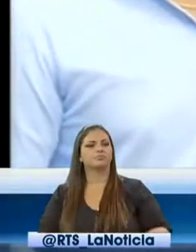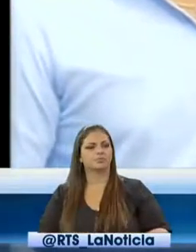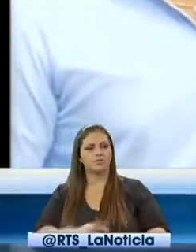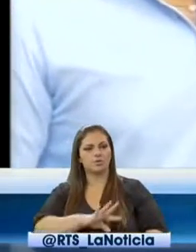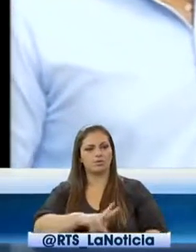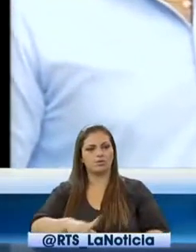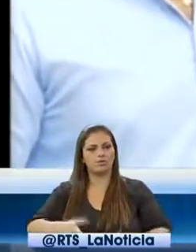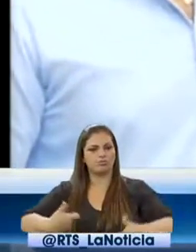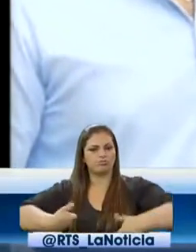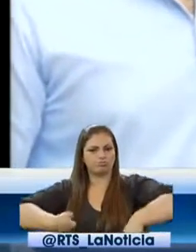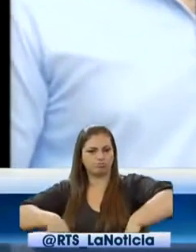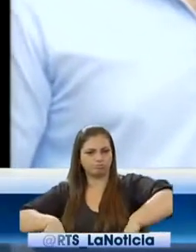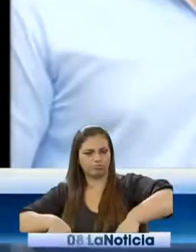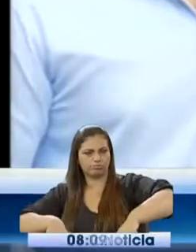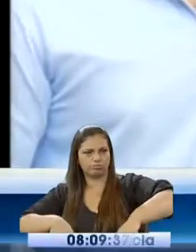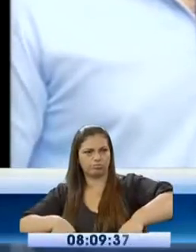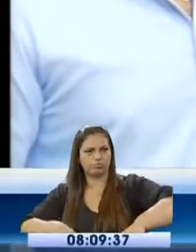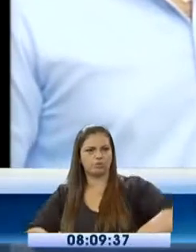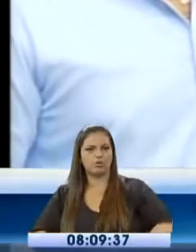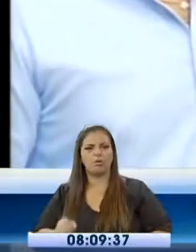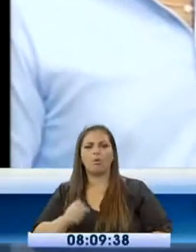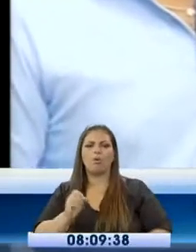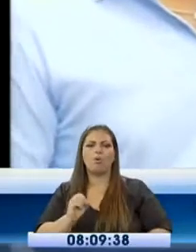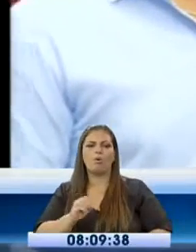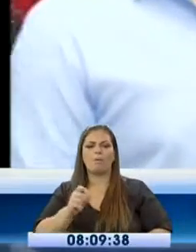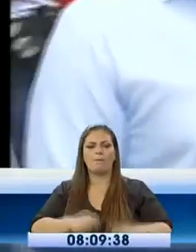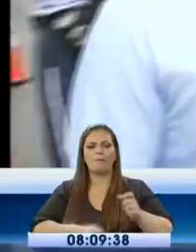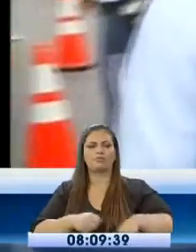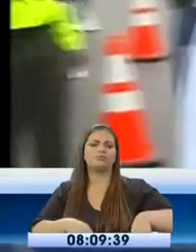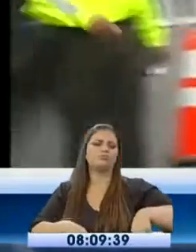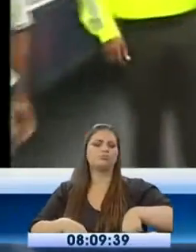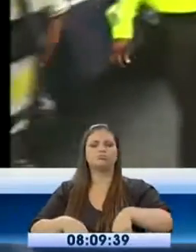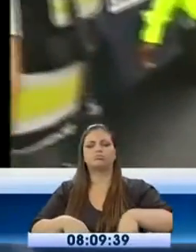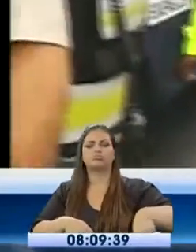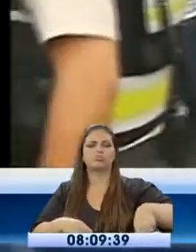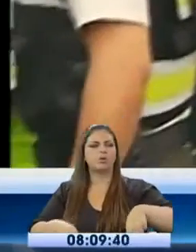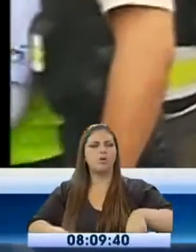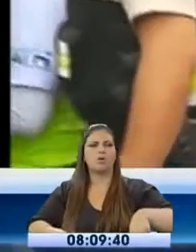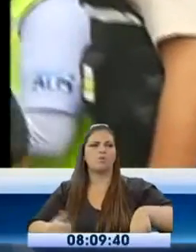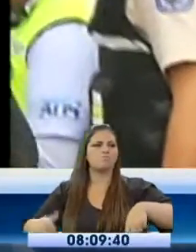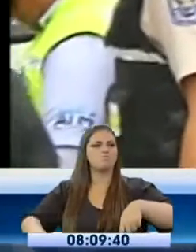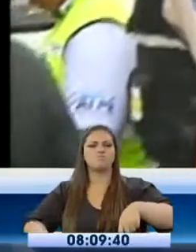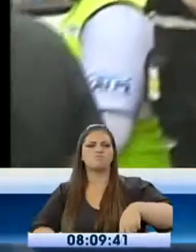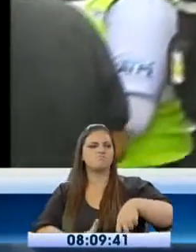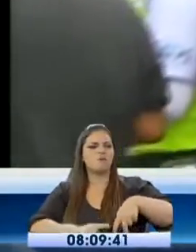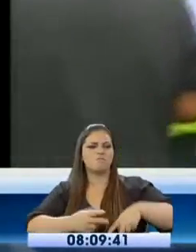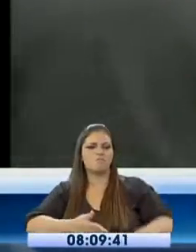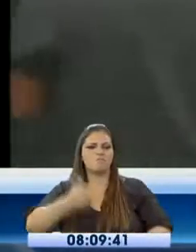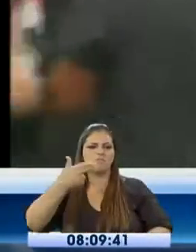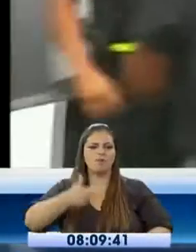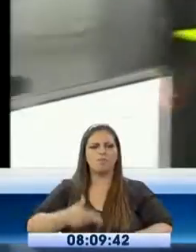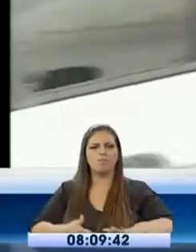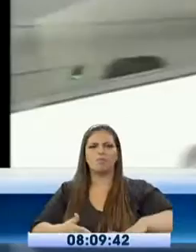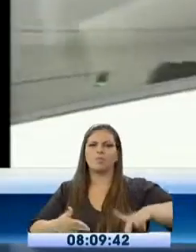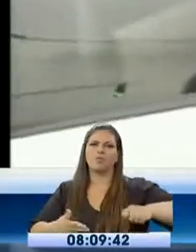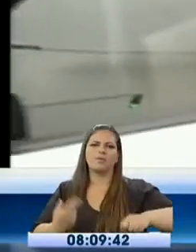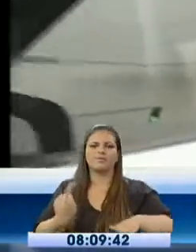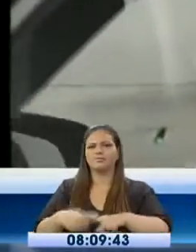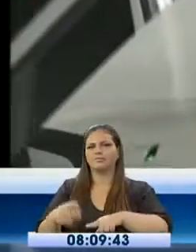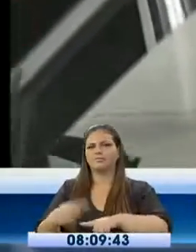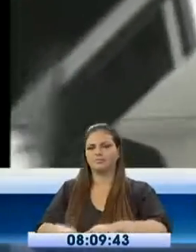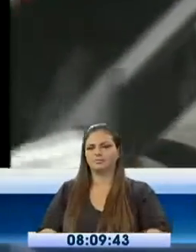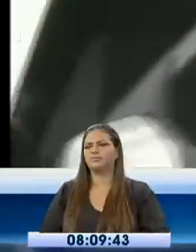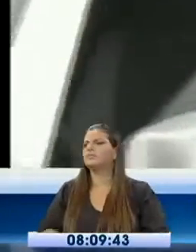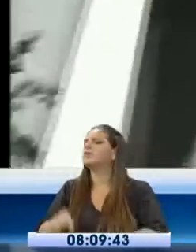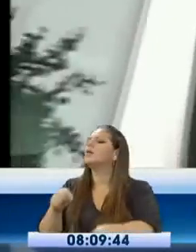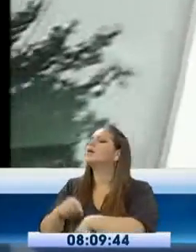robo a motocicletas y robo a transeúntes. Es lo que tenemos, la problemática que tenemos. ¿A qué horas más o menos? En las horas de